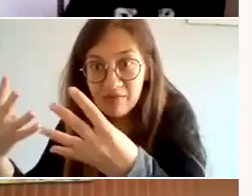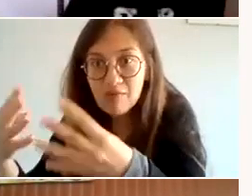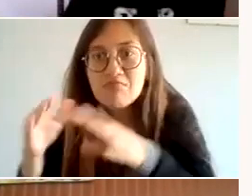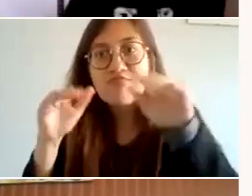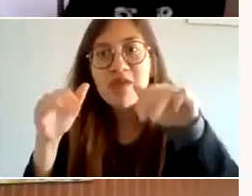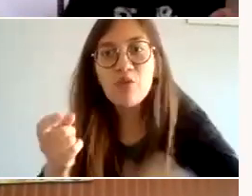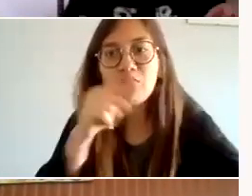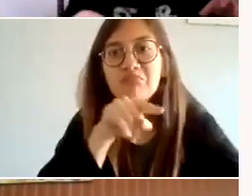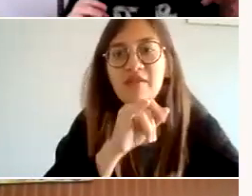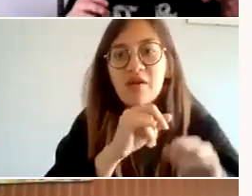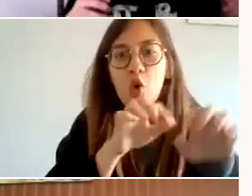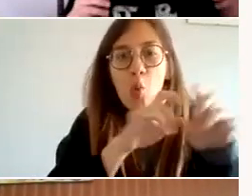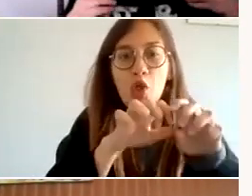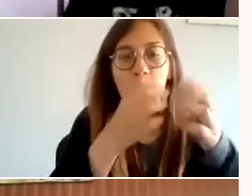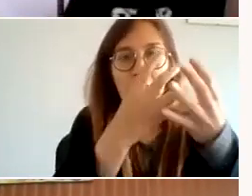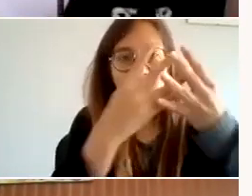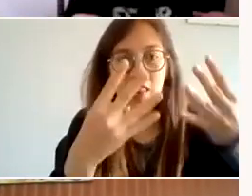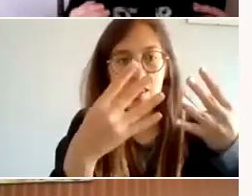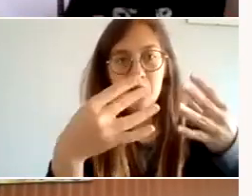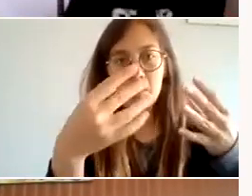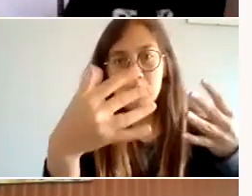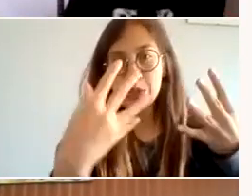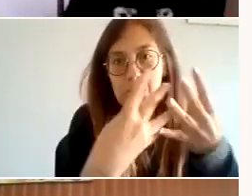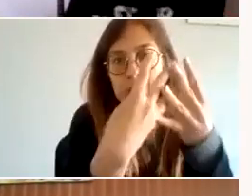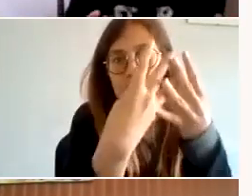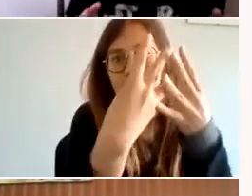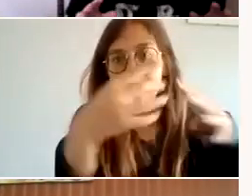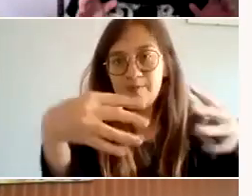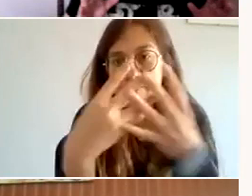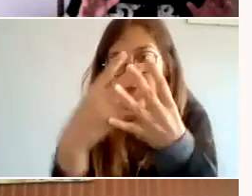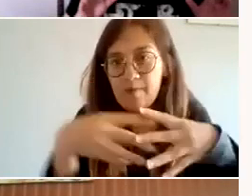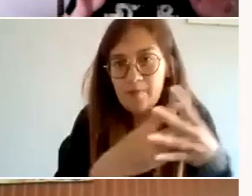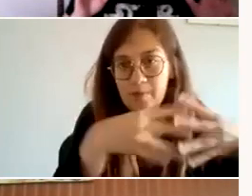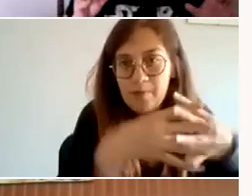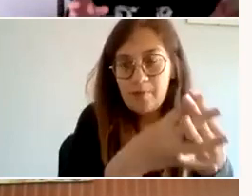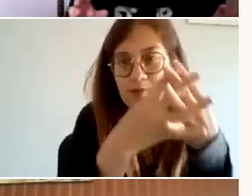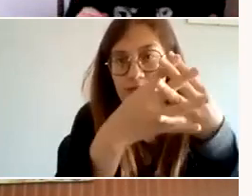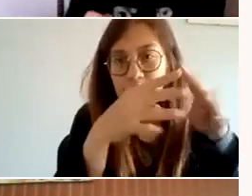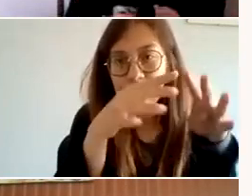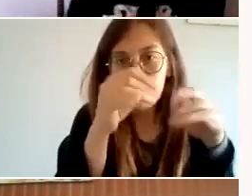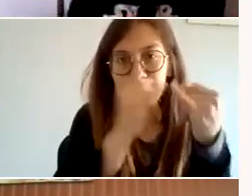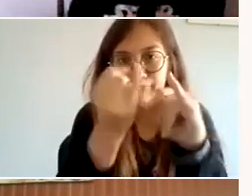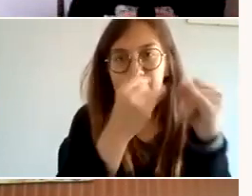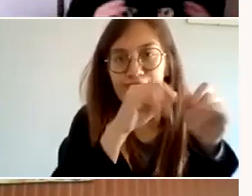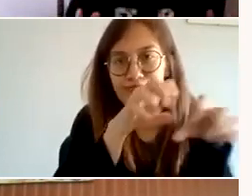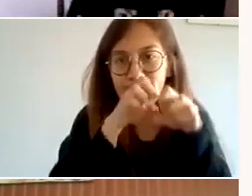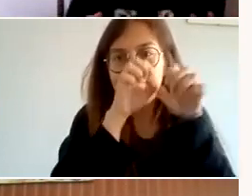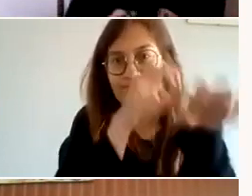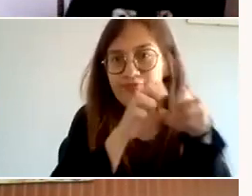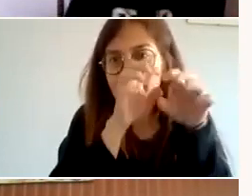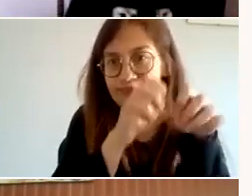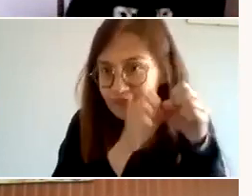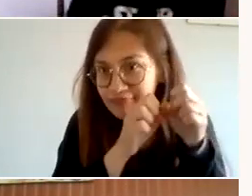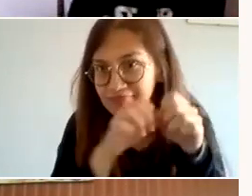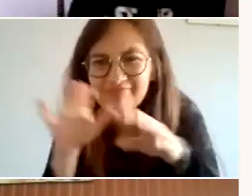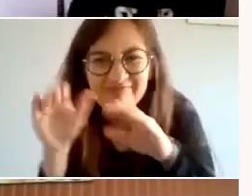poquitito más complicado porque existen protocolos y formas para poder enviar mensajes, que se pasaron años para que se